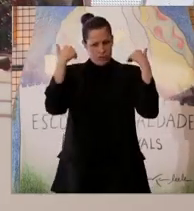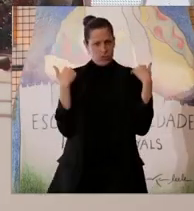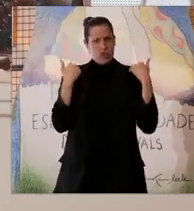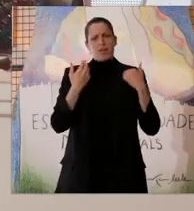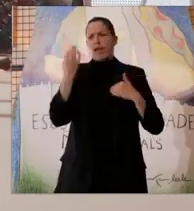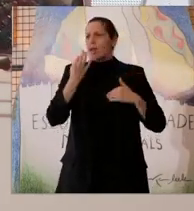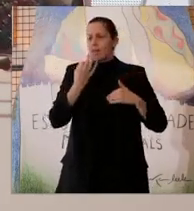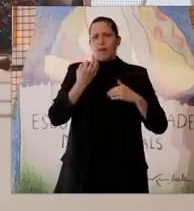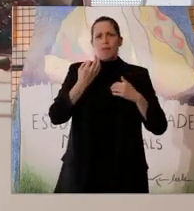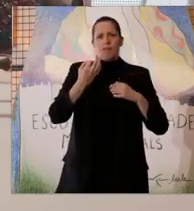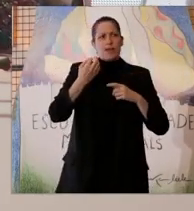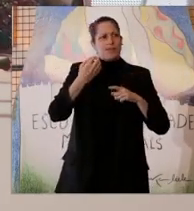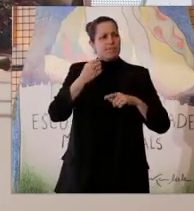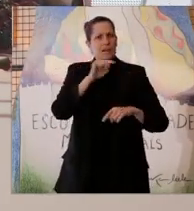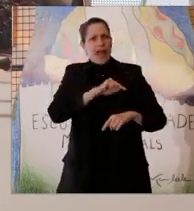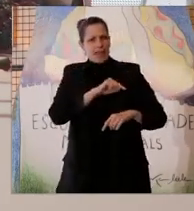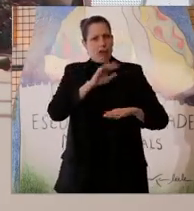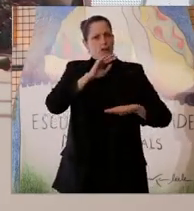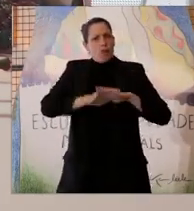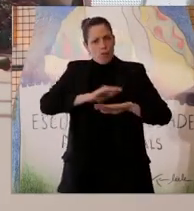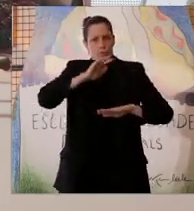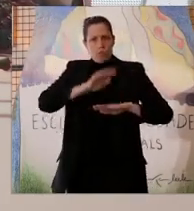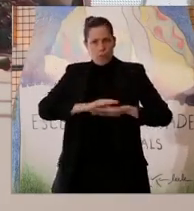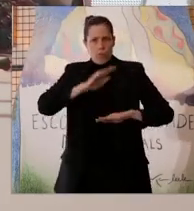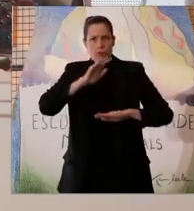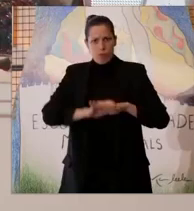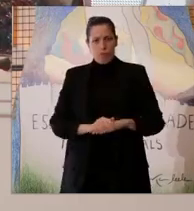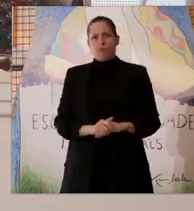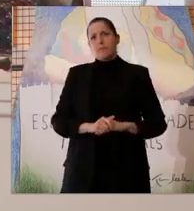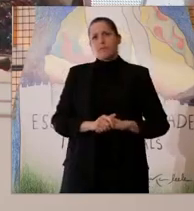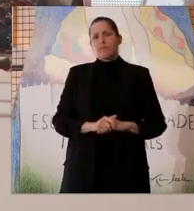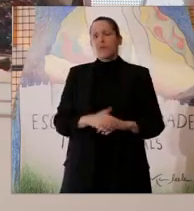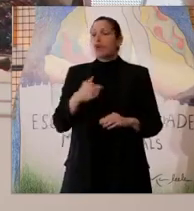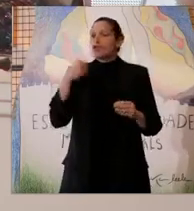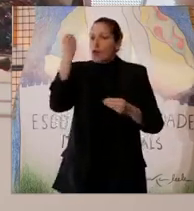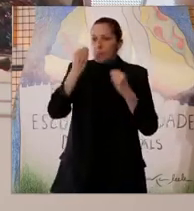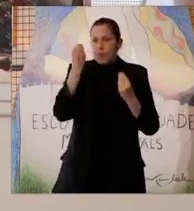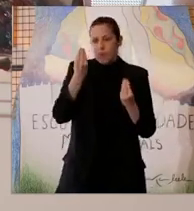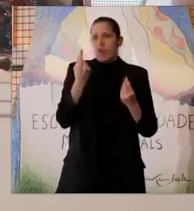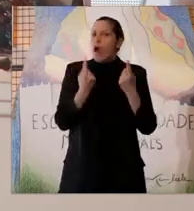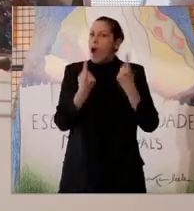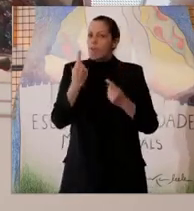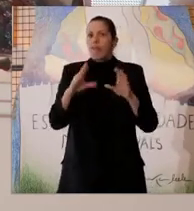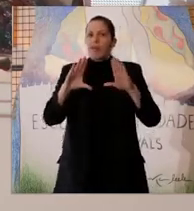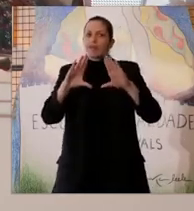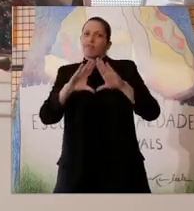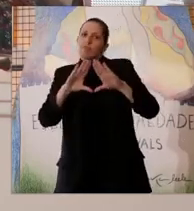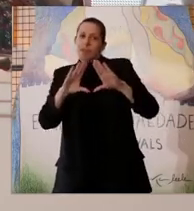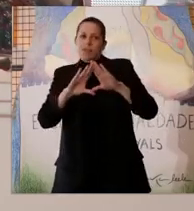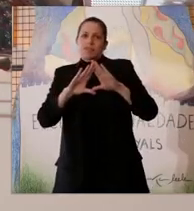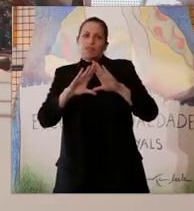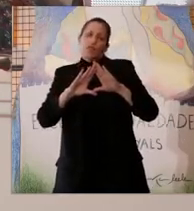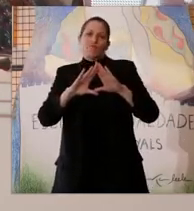a cumplir ciertas cuestiones absolutamente Sigo pensando que el feminismo es un segundo plano y no debería serlo porque